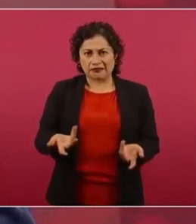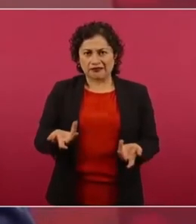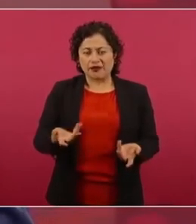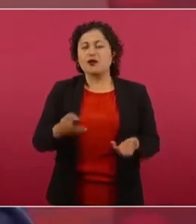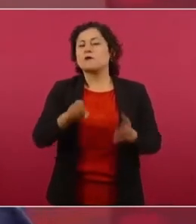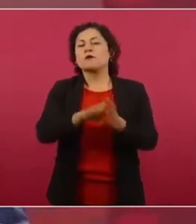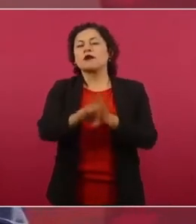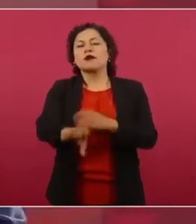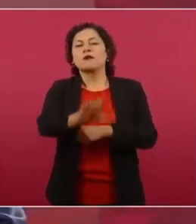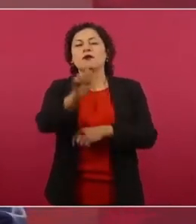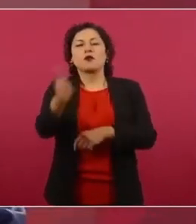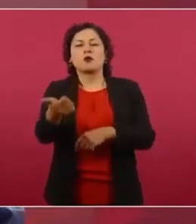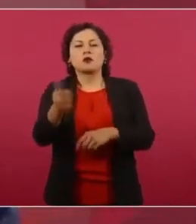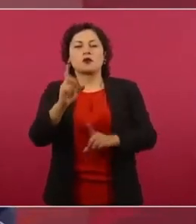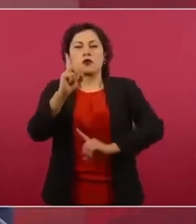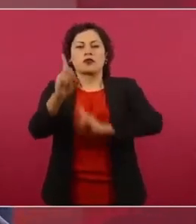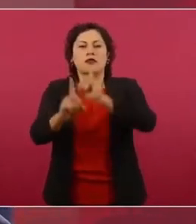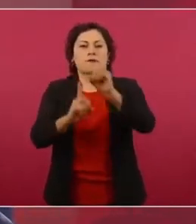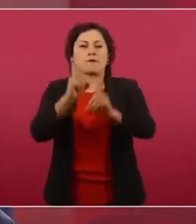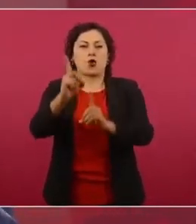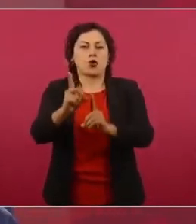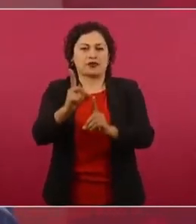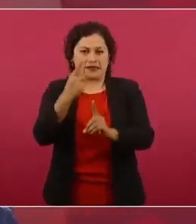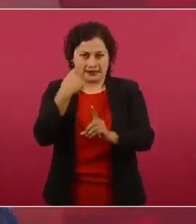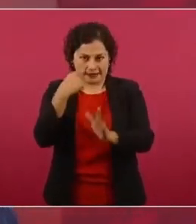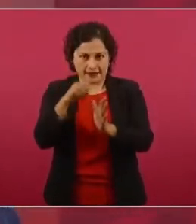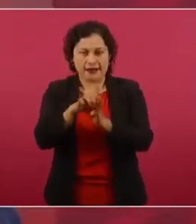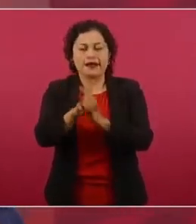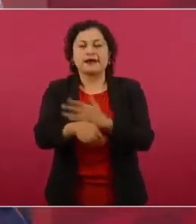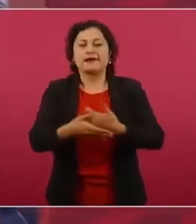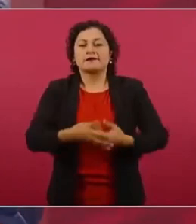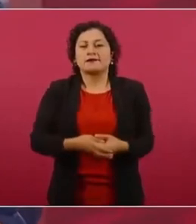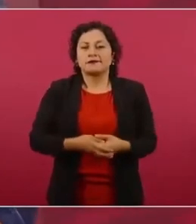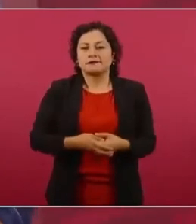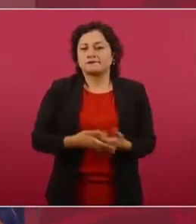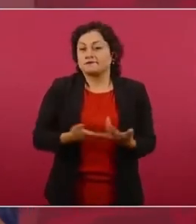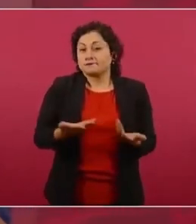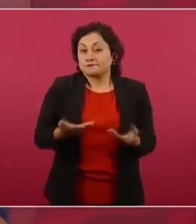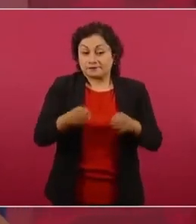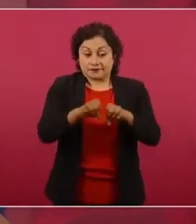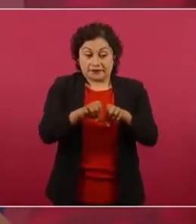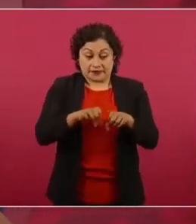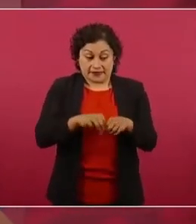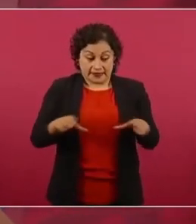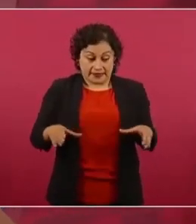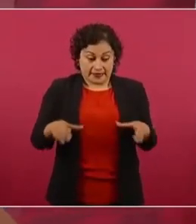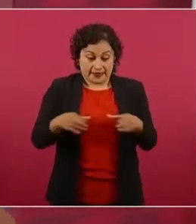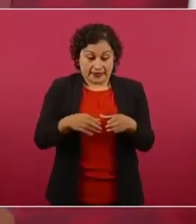¿Qué no se traen futbolistas, beisbolistas